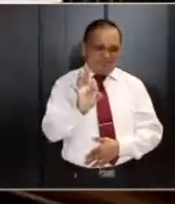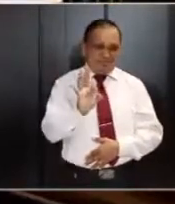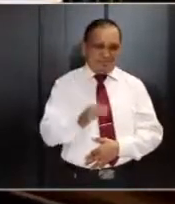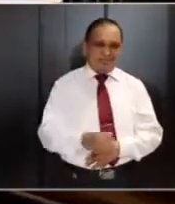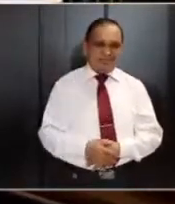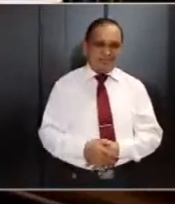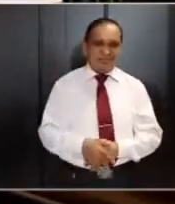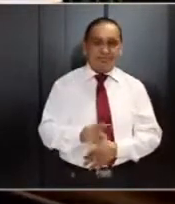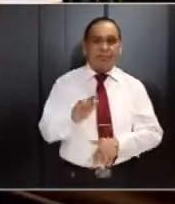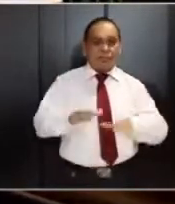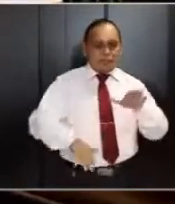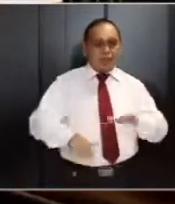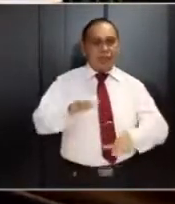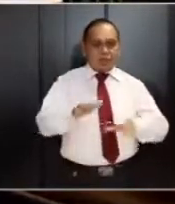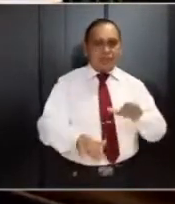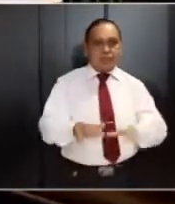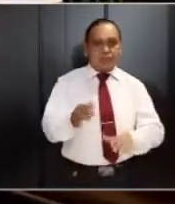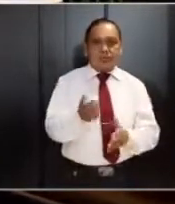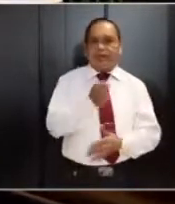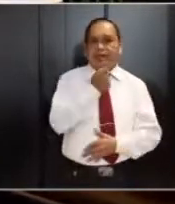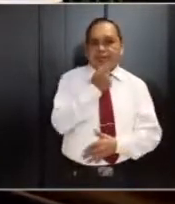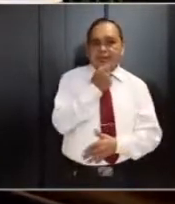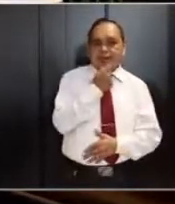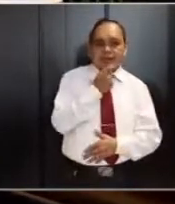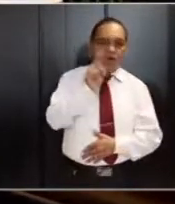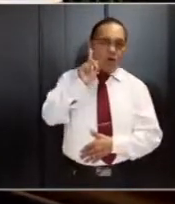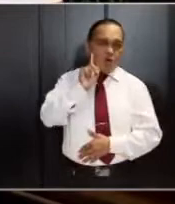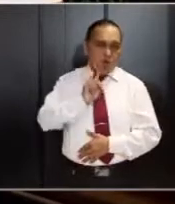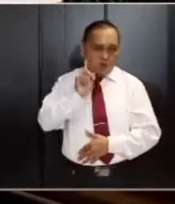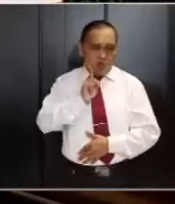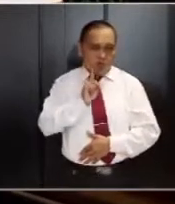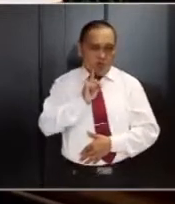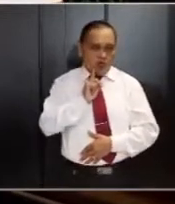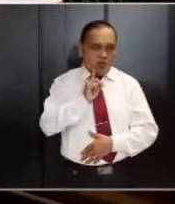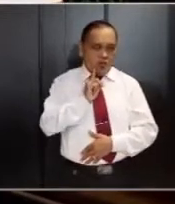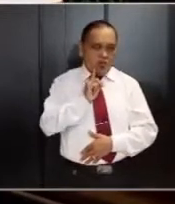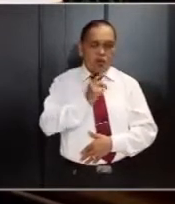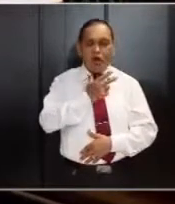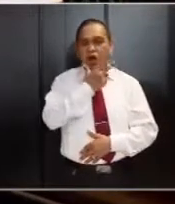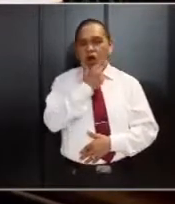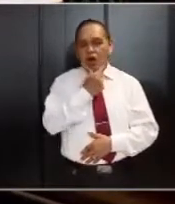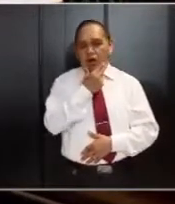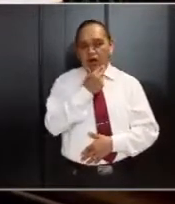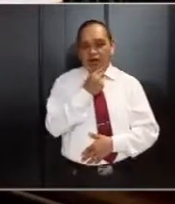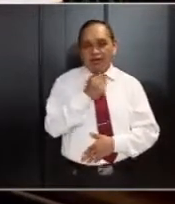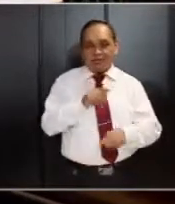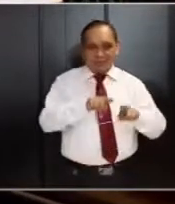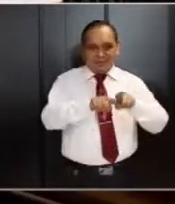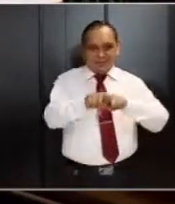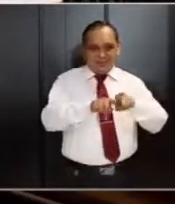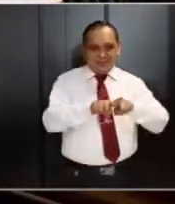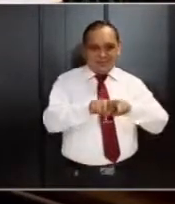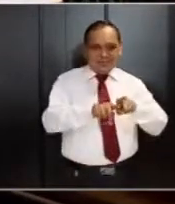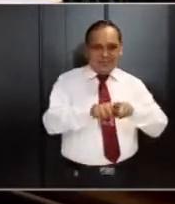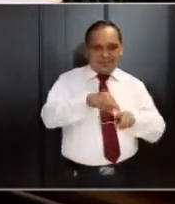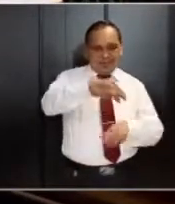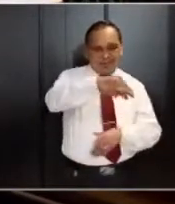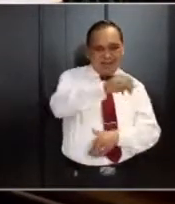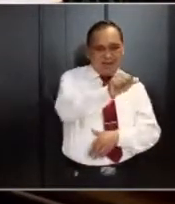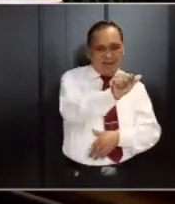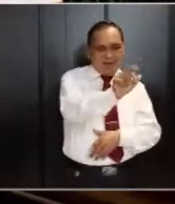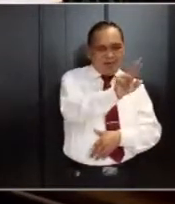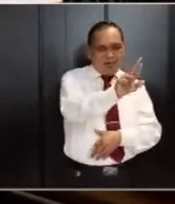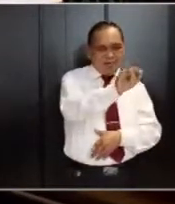No, bueno, siempre a veces uno quiere que para las niñas y el varón. Mi hermana Libertad tiene 4 Marías. María Valeria,